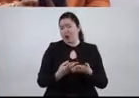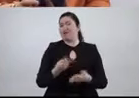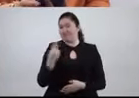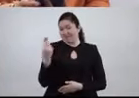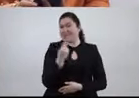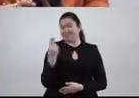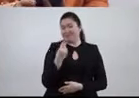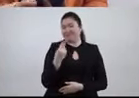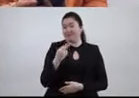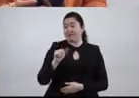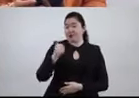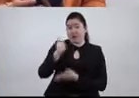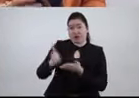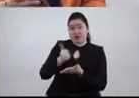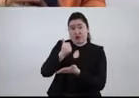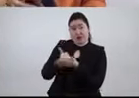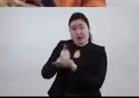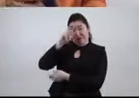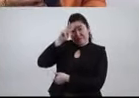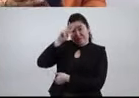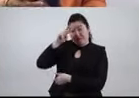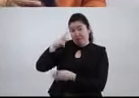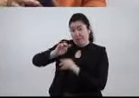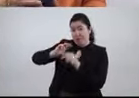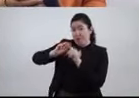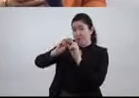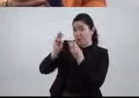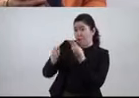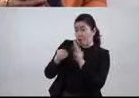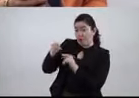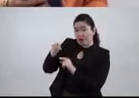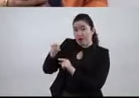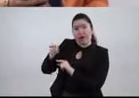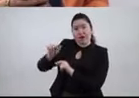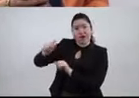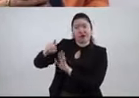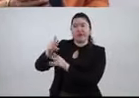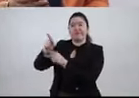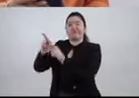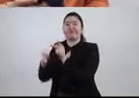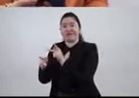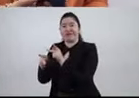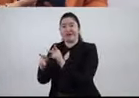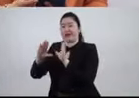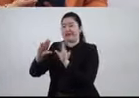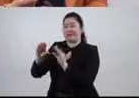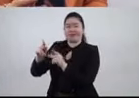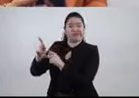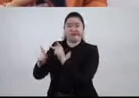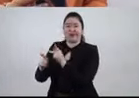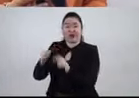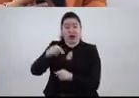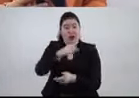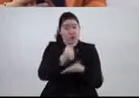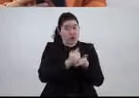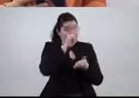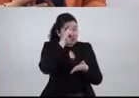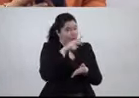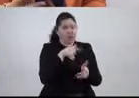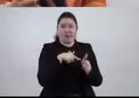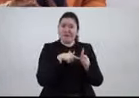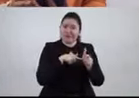de otras grandes ciudades en el mundo, la Ciudad de México nunca detuvo sus aprendizajes. Y eso es posible por